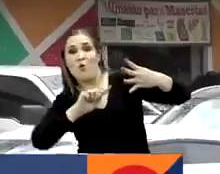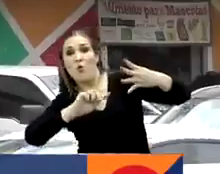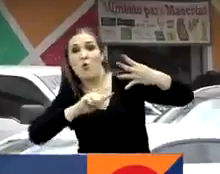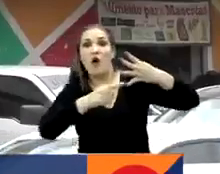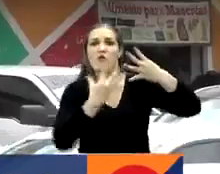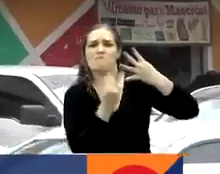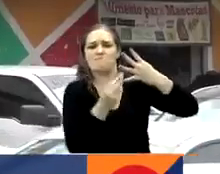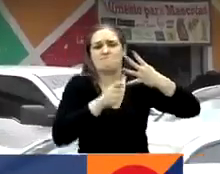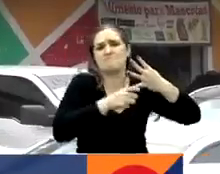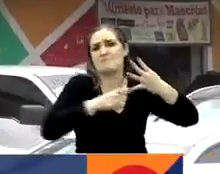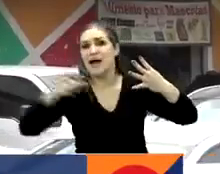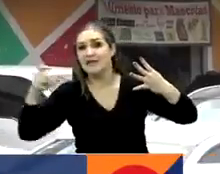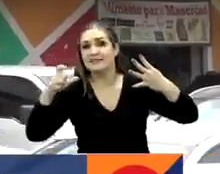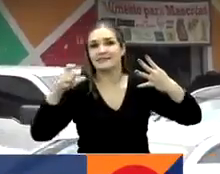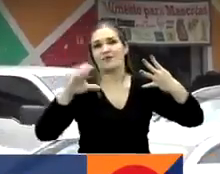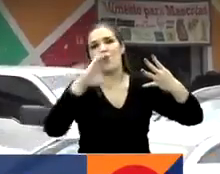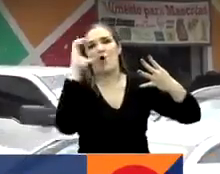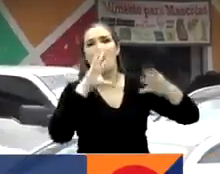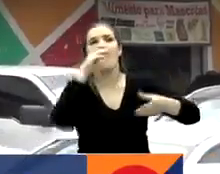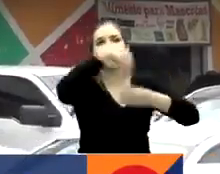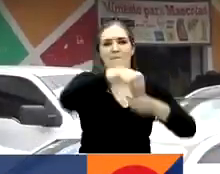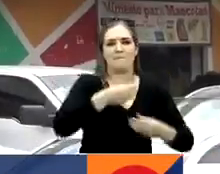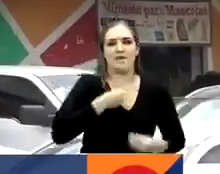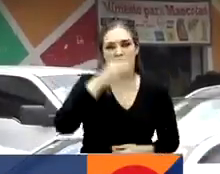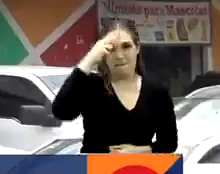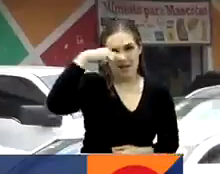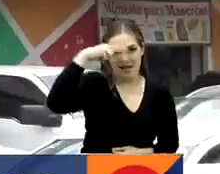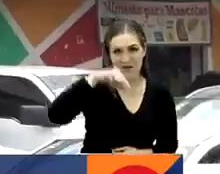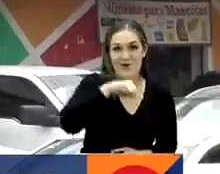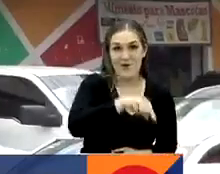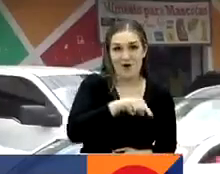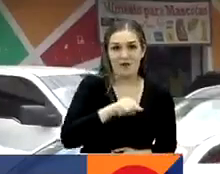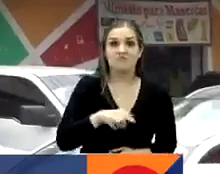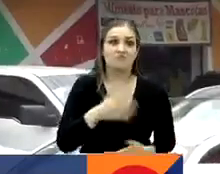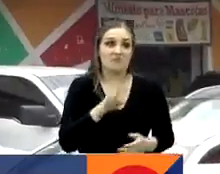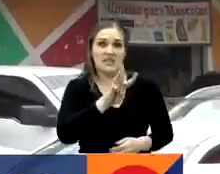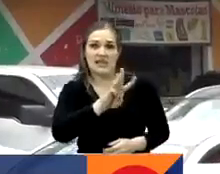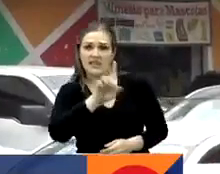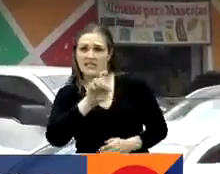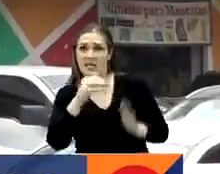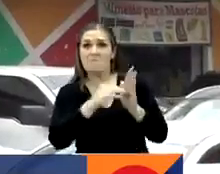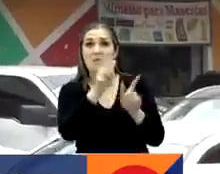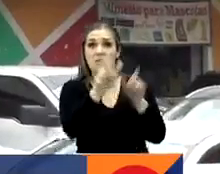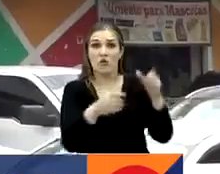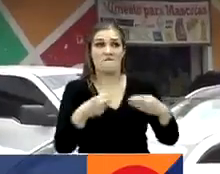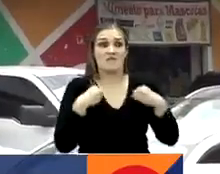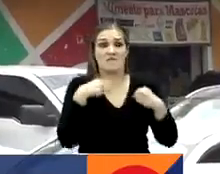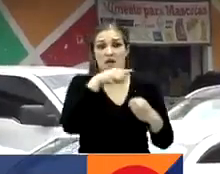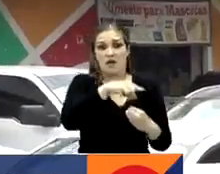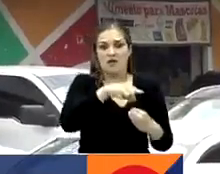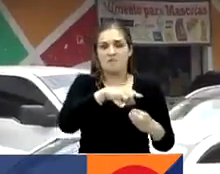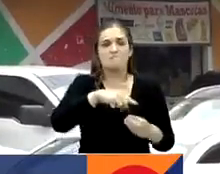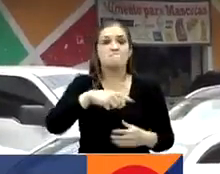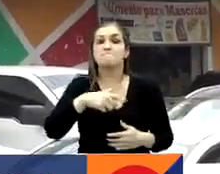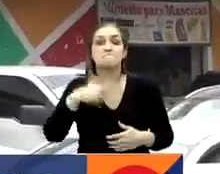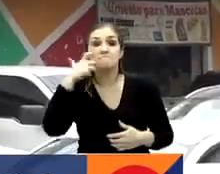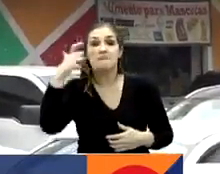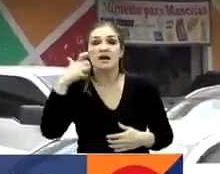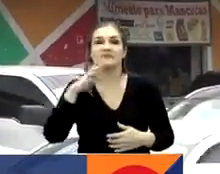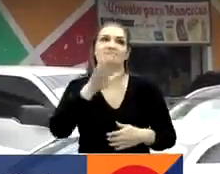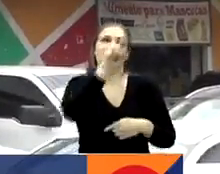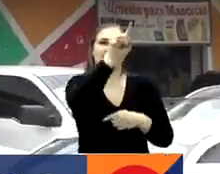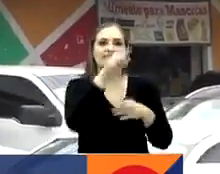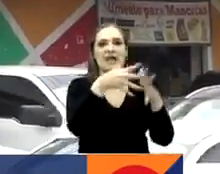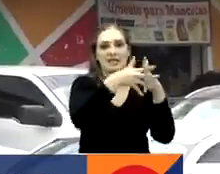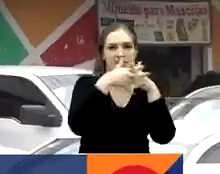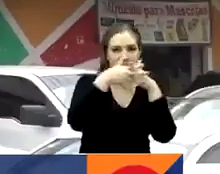extranjeros que residen legalmente en territorio mexicano, con más de 36 mil personas, solamente superados por los Estados Unidos,